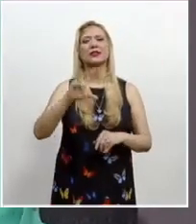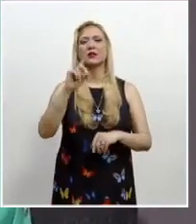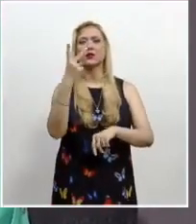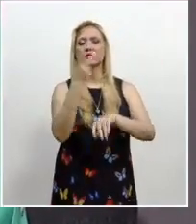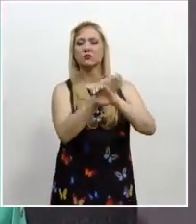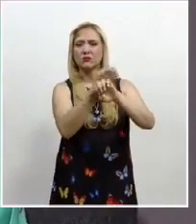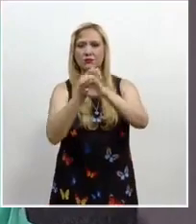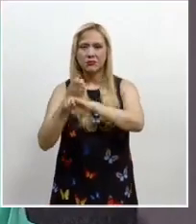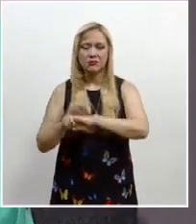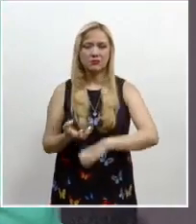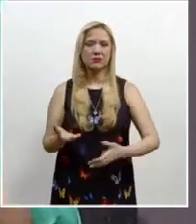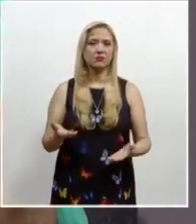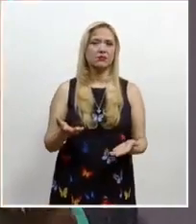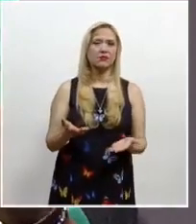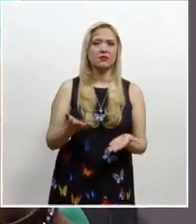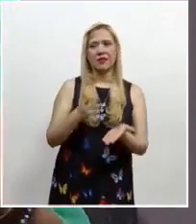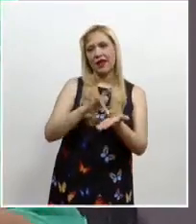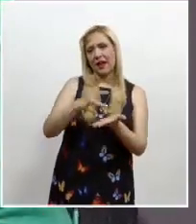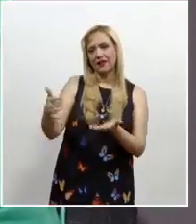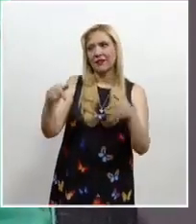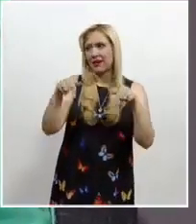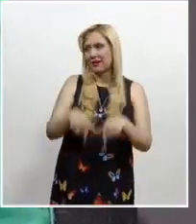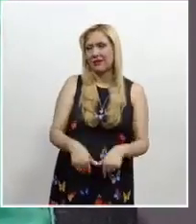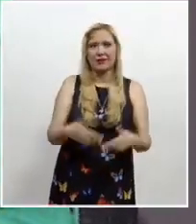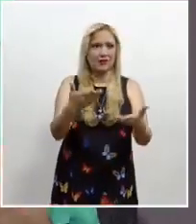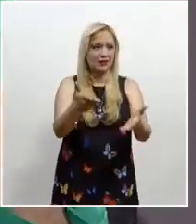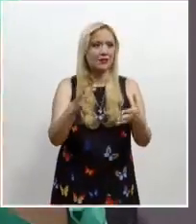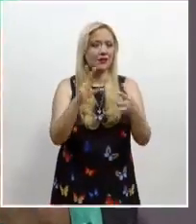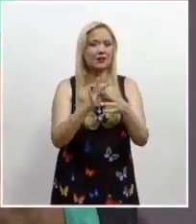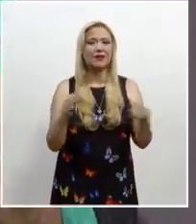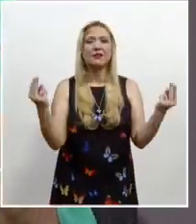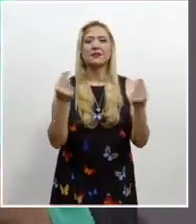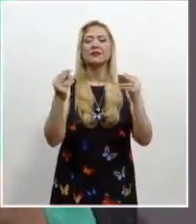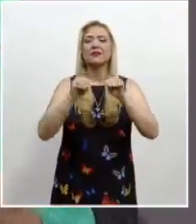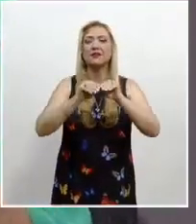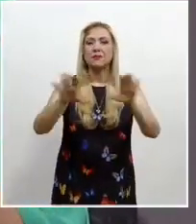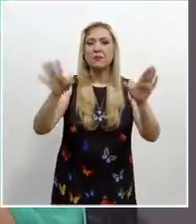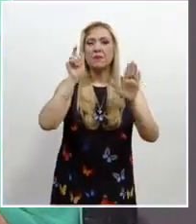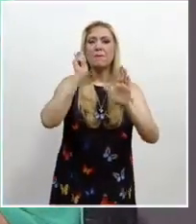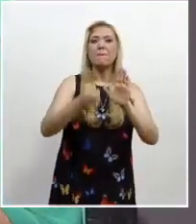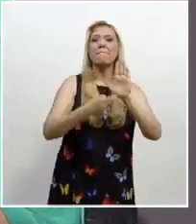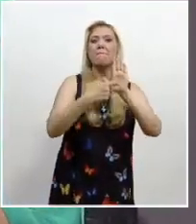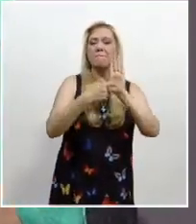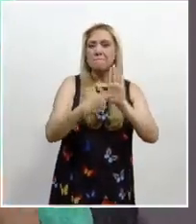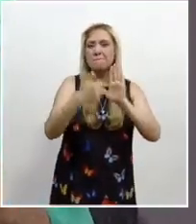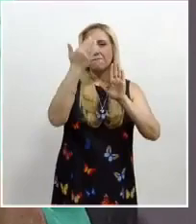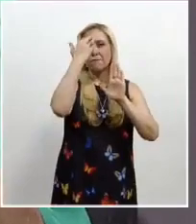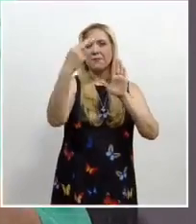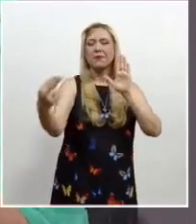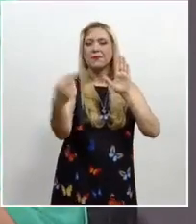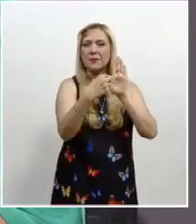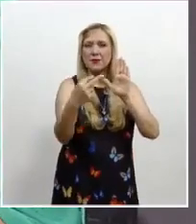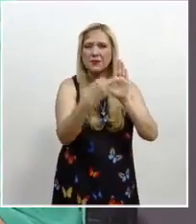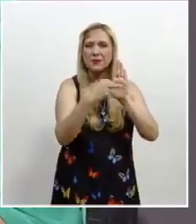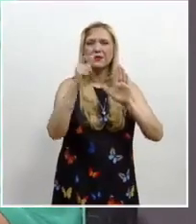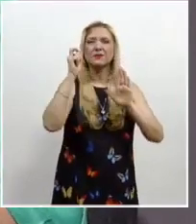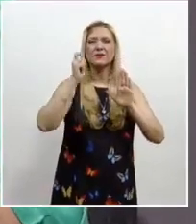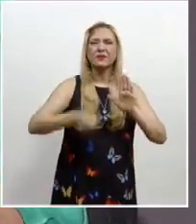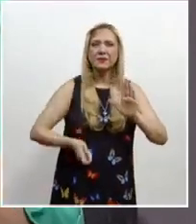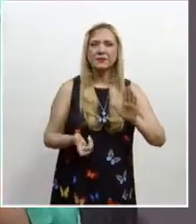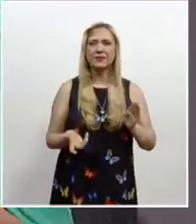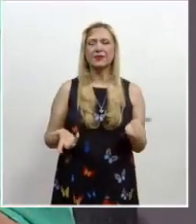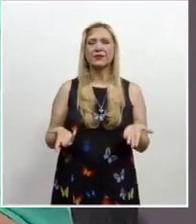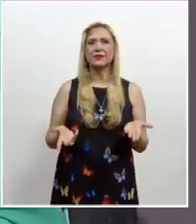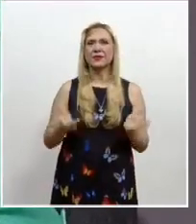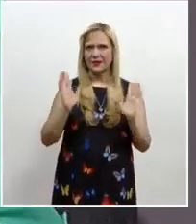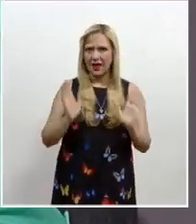bueno que ustedes nos están dando este espacio, lo que necesitamos es que se conozca este tipo de sistemas que